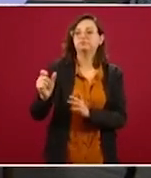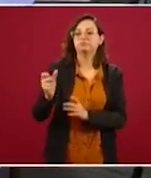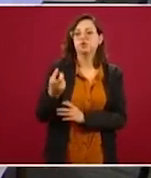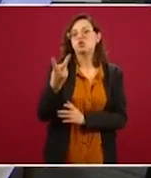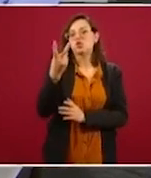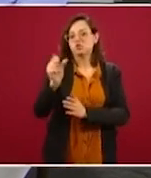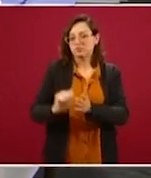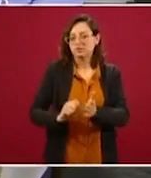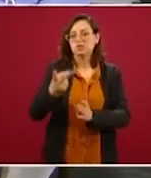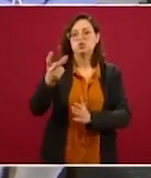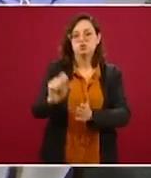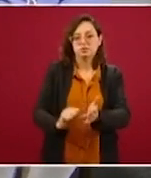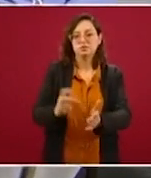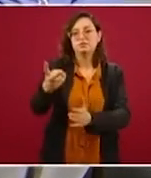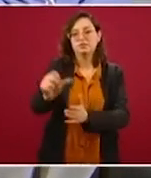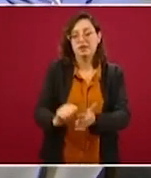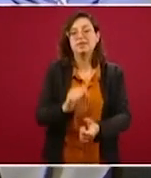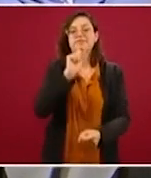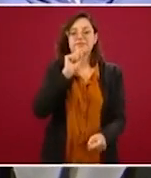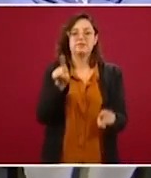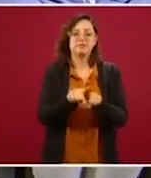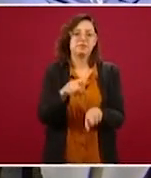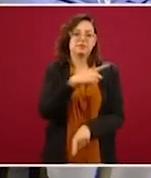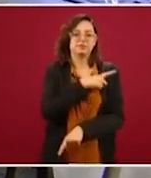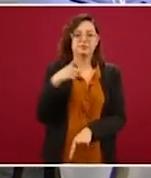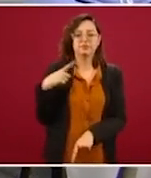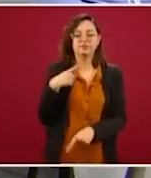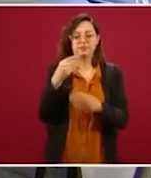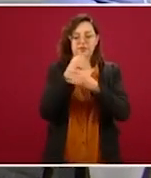2,620. También que se sepa esto.